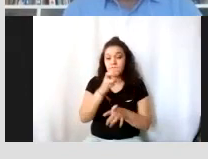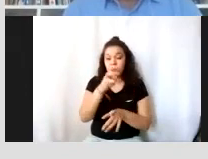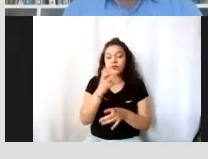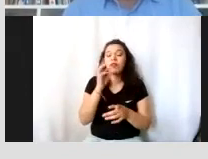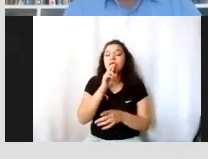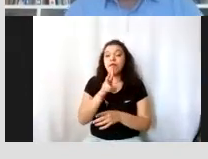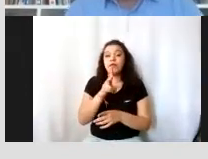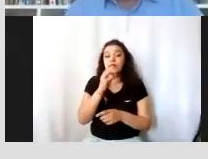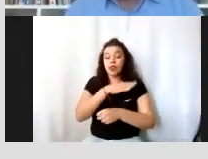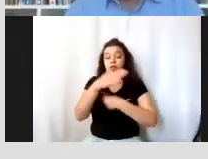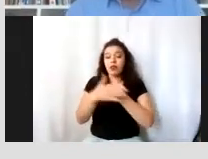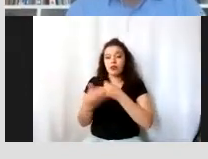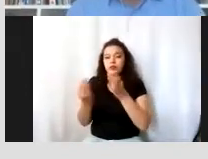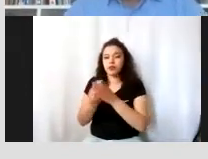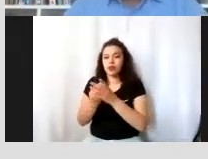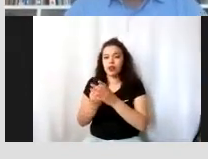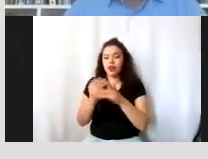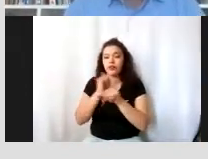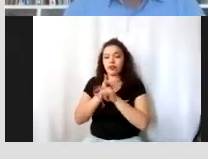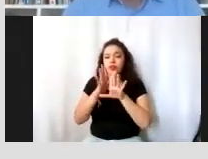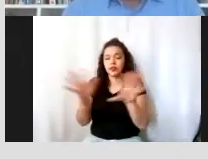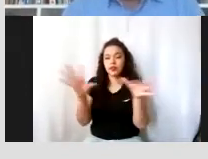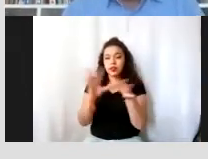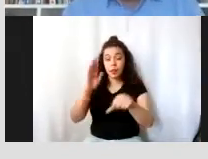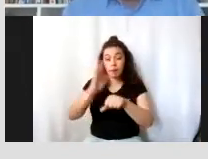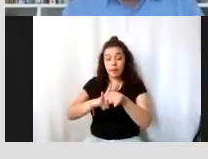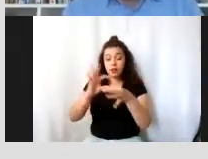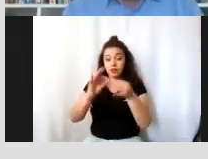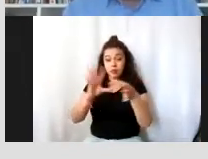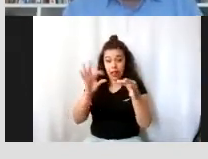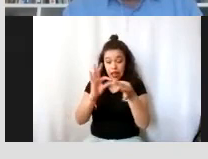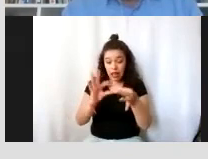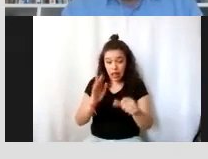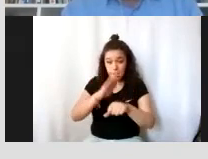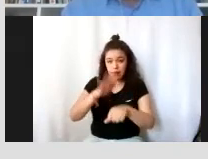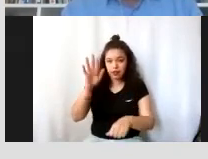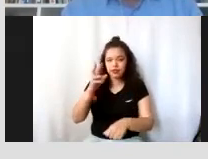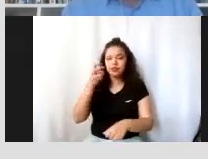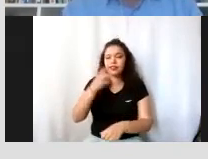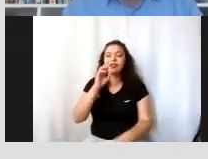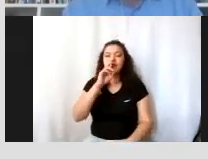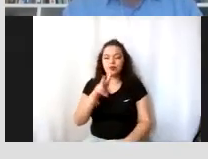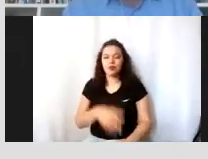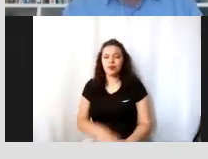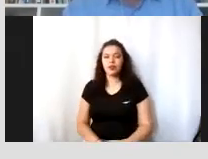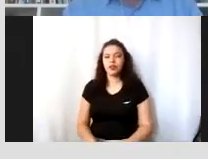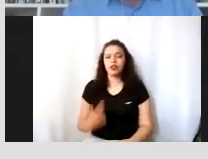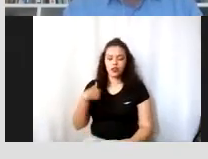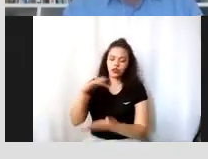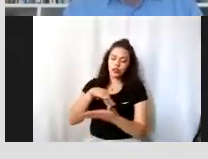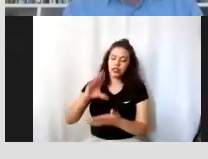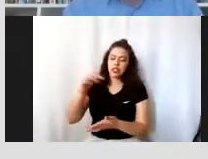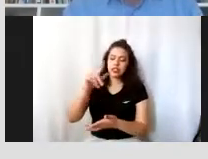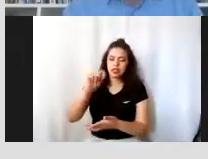privacidad cumple con el deber de información. Entre más información otorguemos, es mejor. Estoy leyendo aquí el chat.